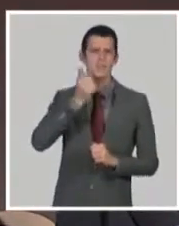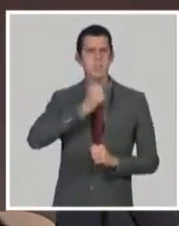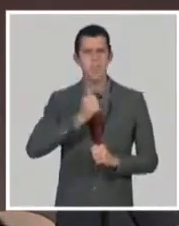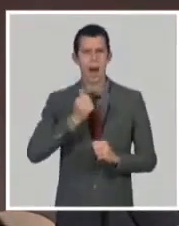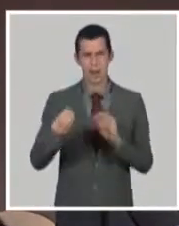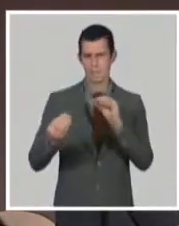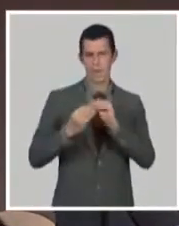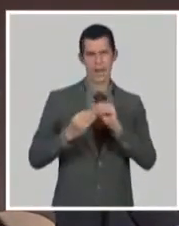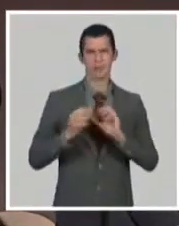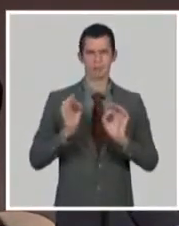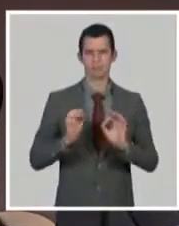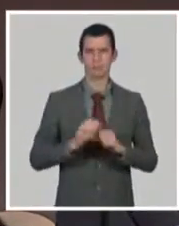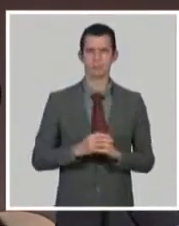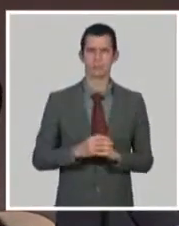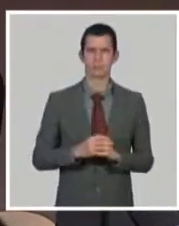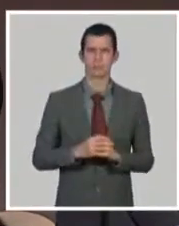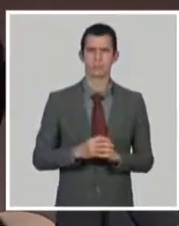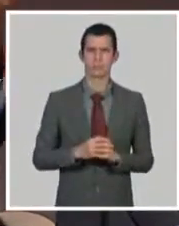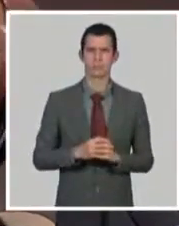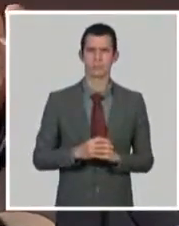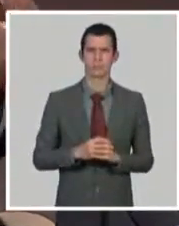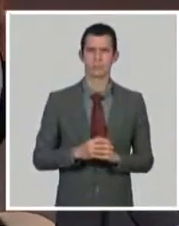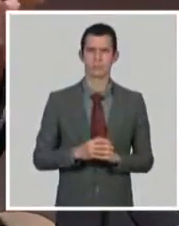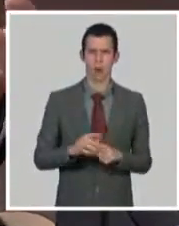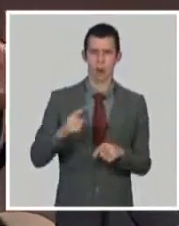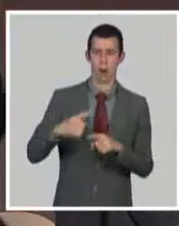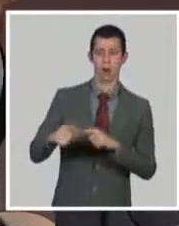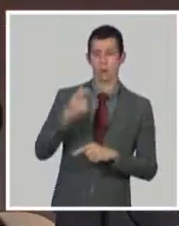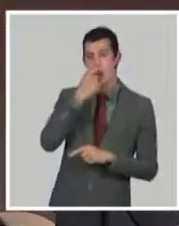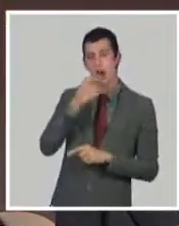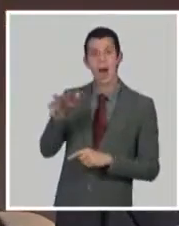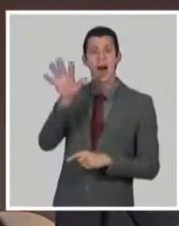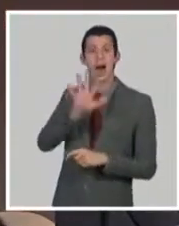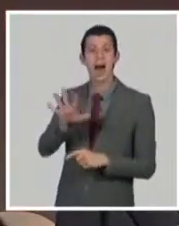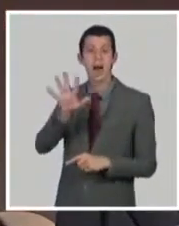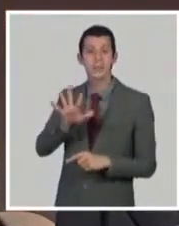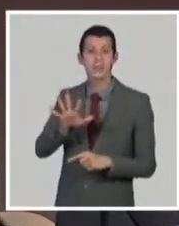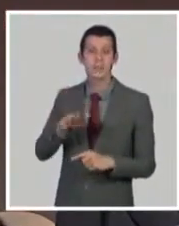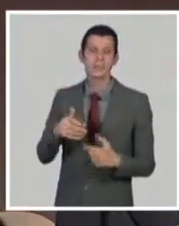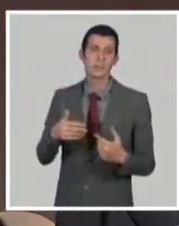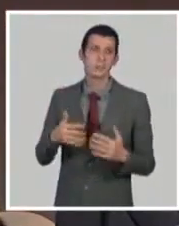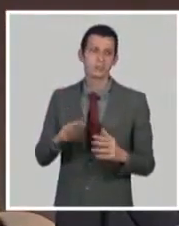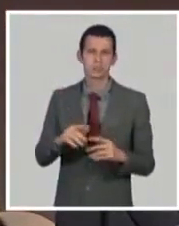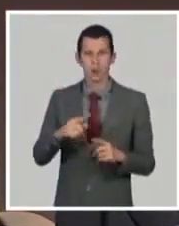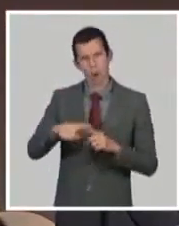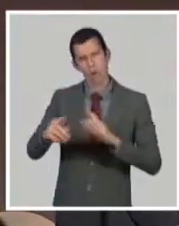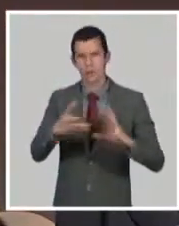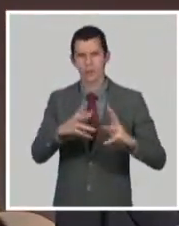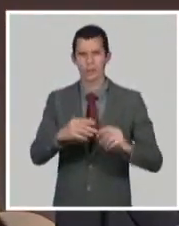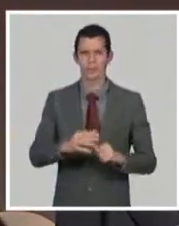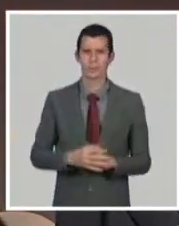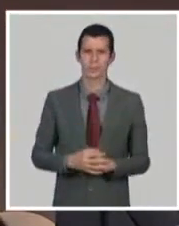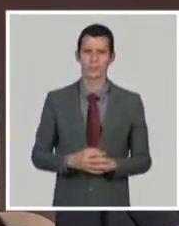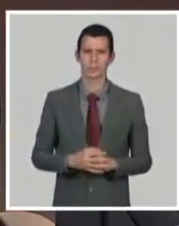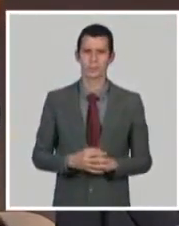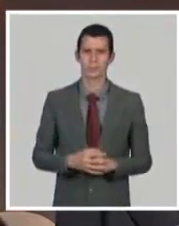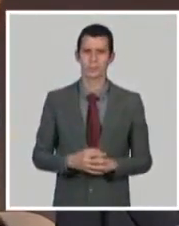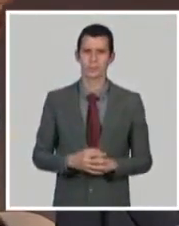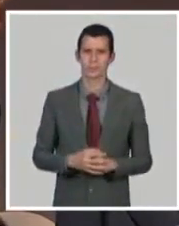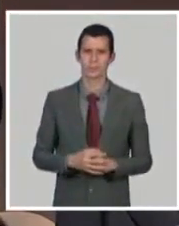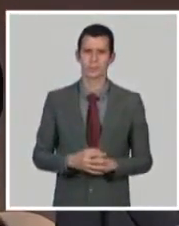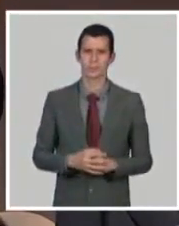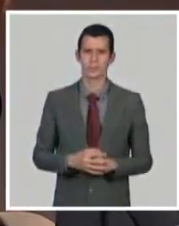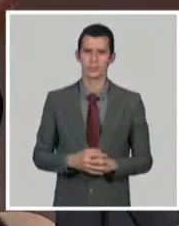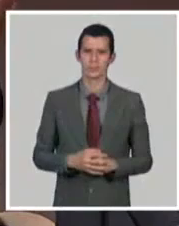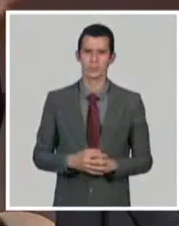y eso ha hecho que haya la Moderna, que es una de las empresas norteamericanas que fabrica una de las vacunas, ha